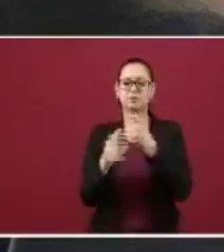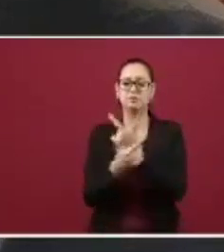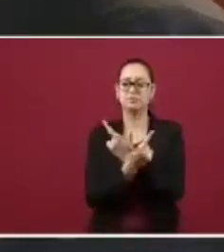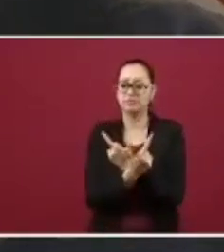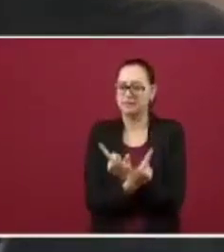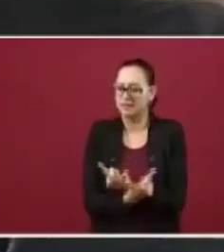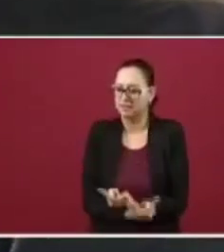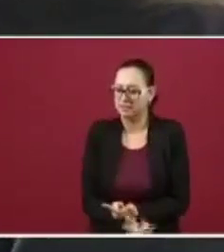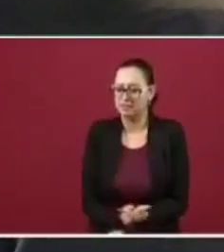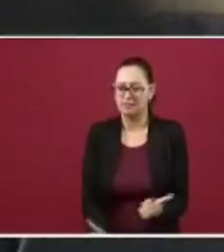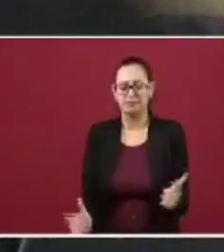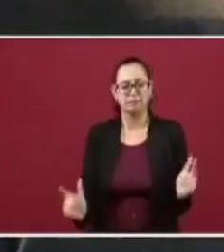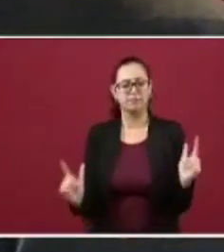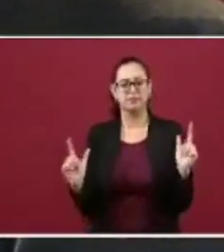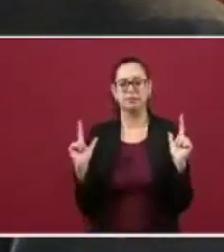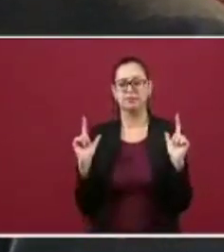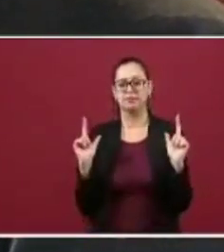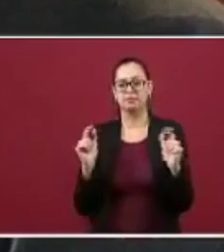muy importante.